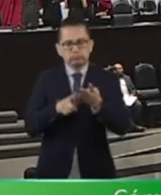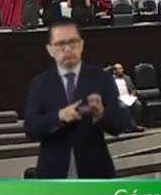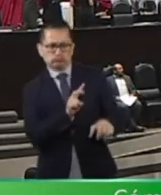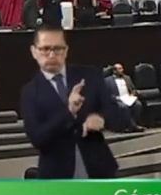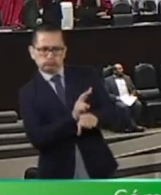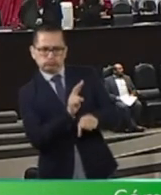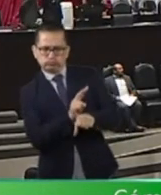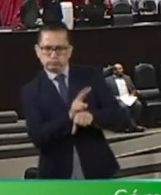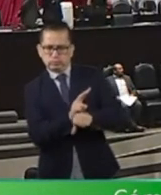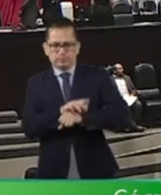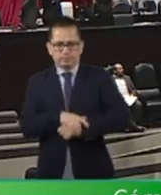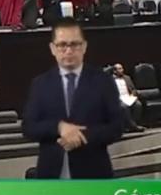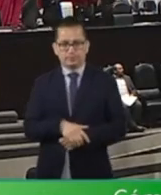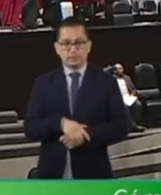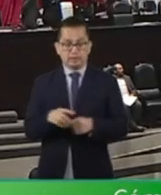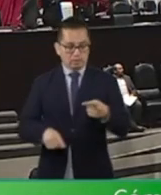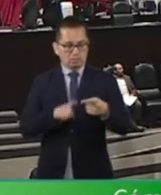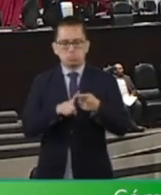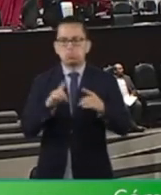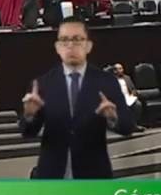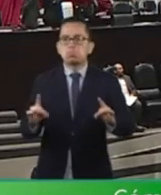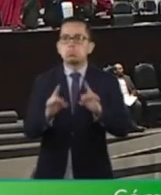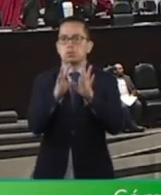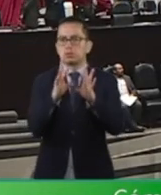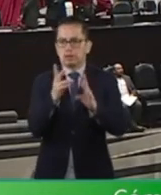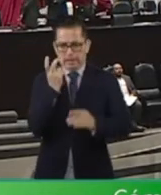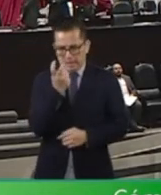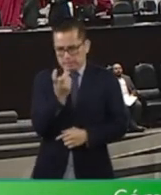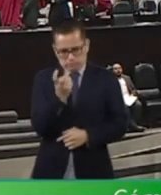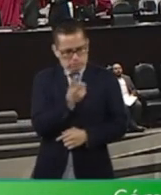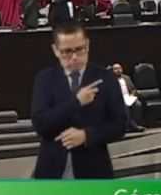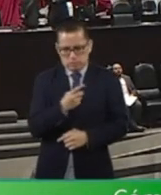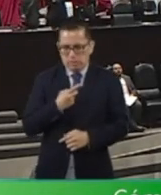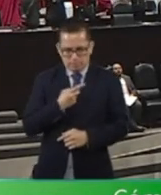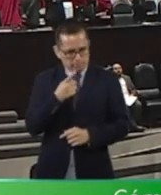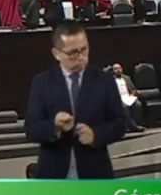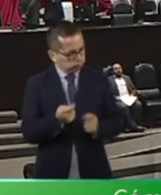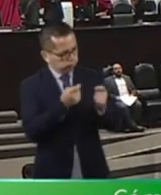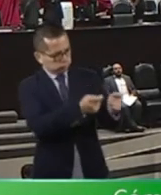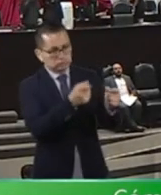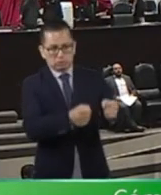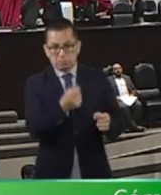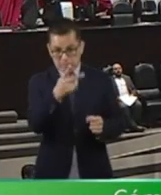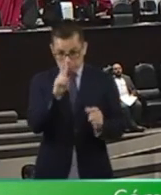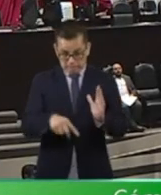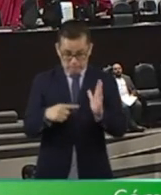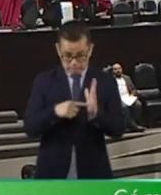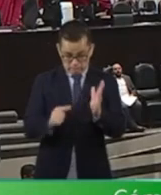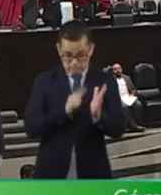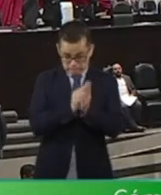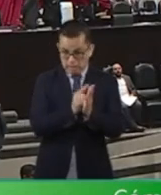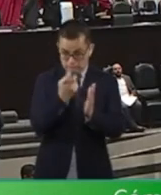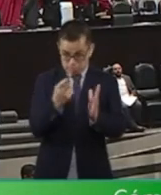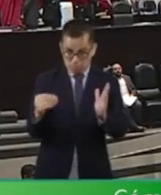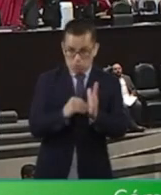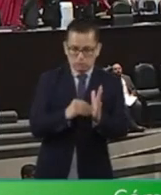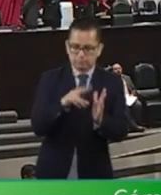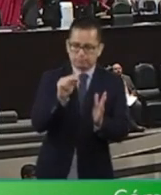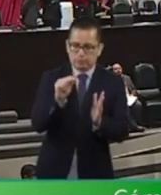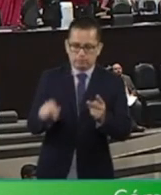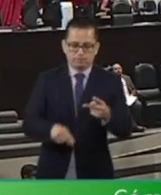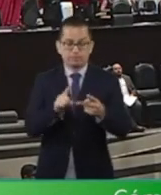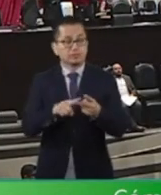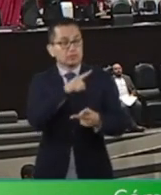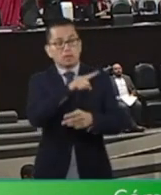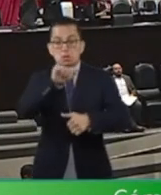La excepcionalidad no está presente en la reforma que hoy estamos discutiendo. De la misma manera, la